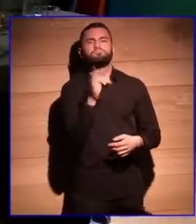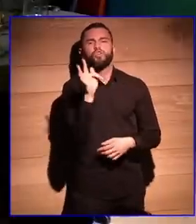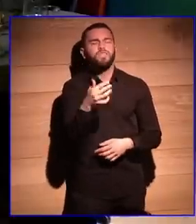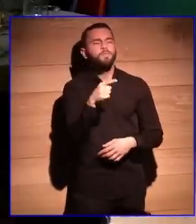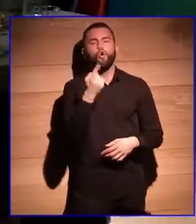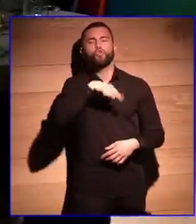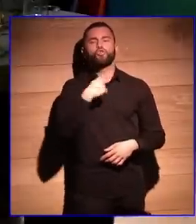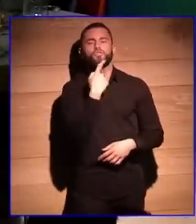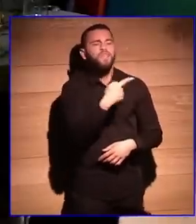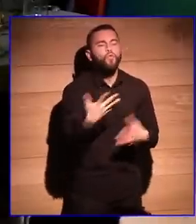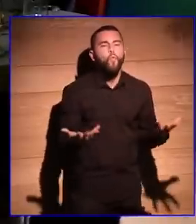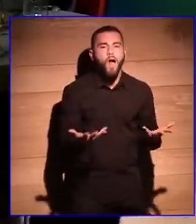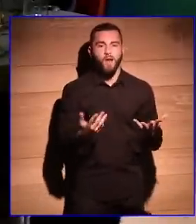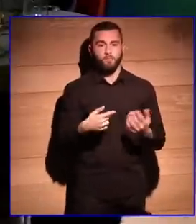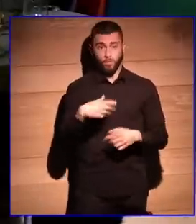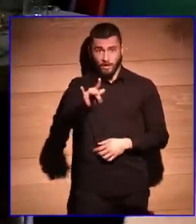que digas que sí.